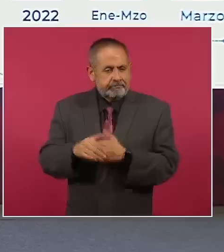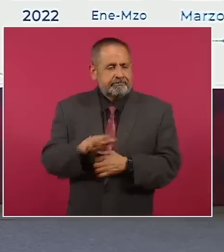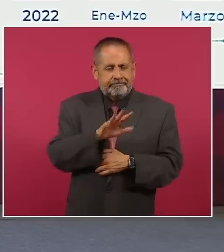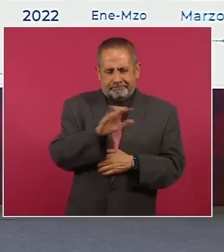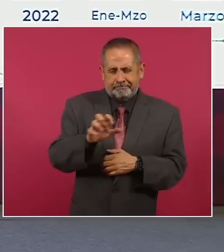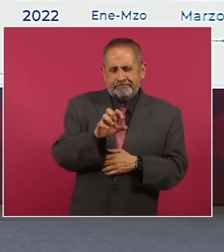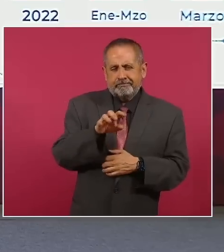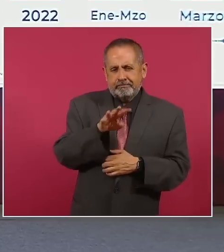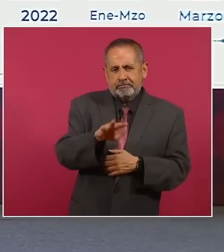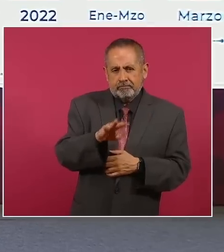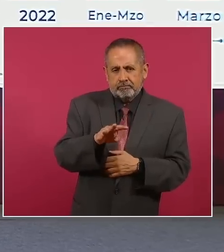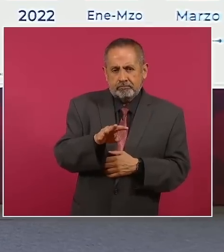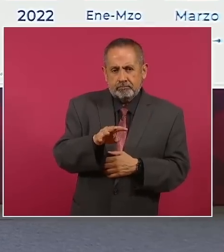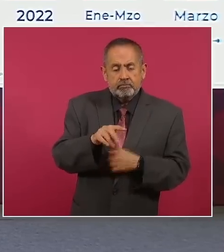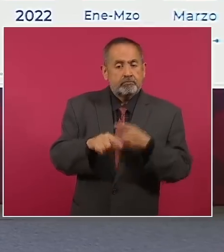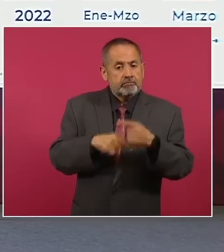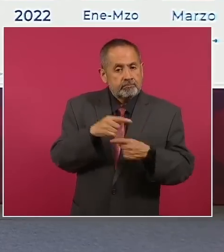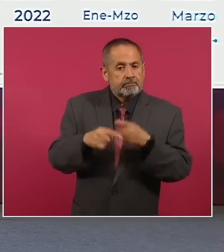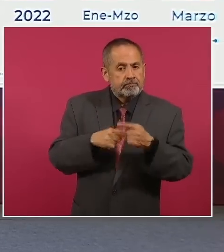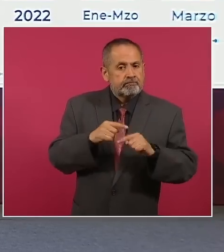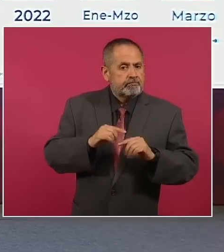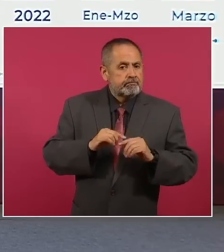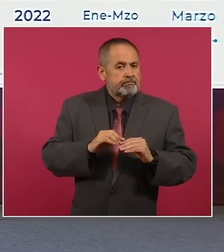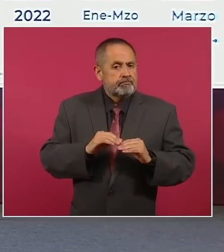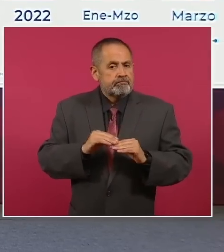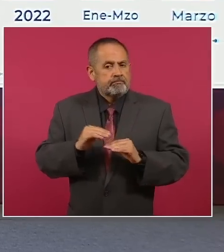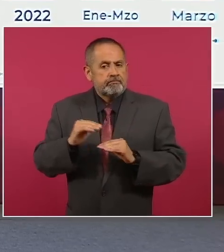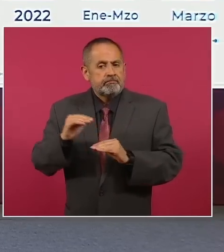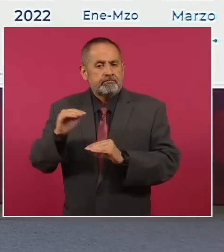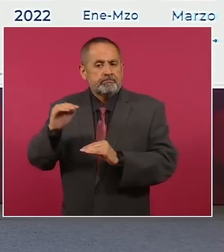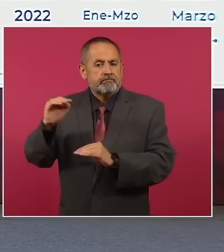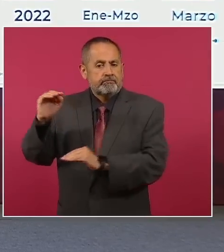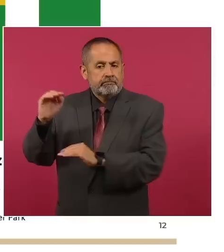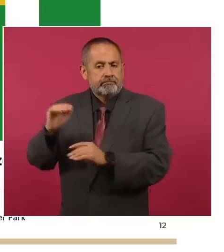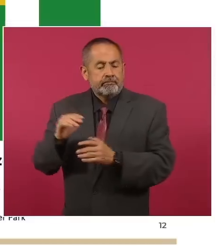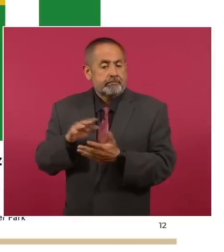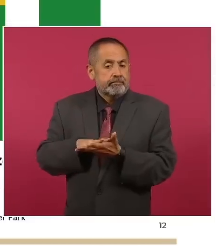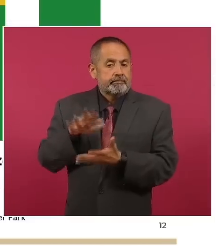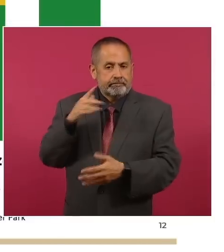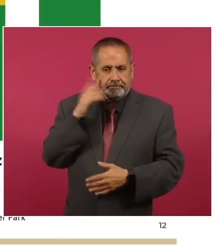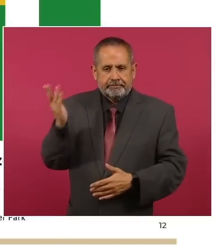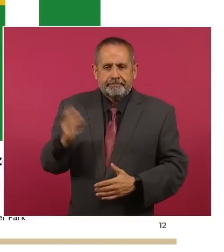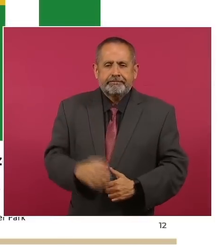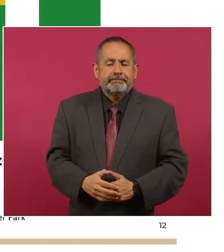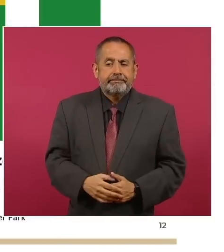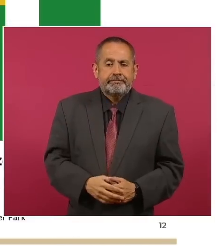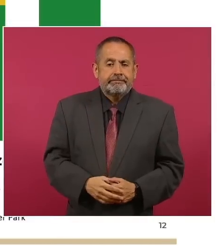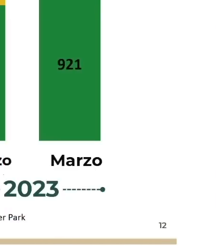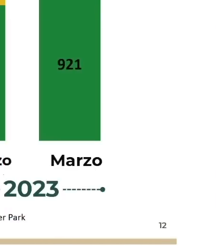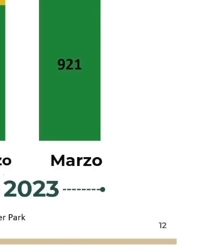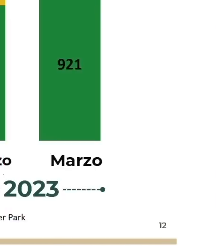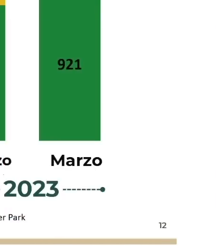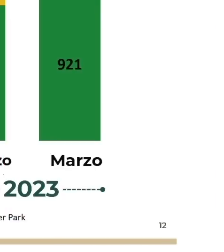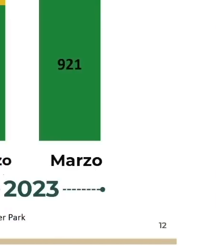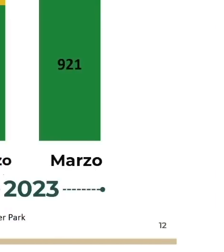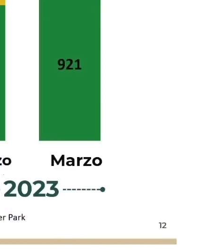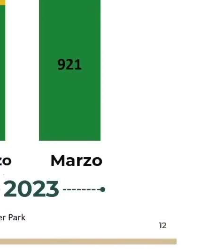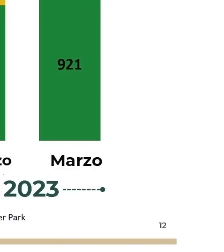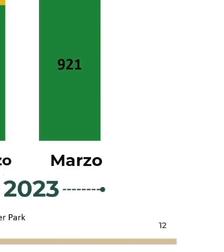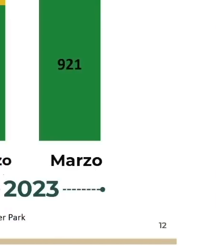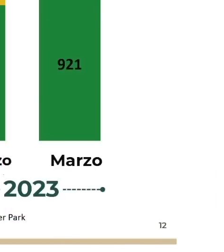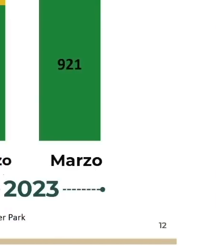519, este ha sido el comportamiento del proceso diario, cómo el programa de rehabilitación